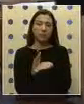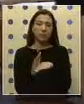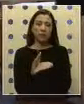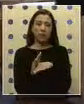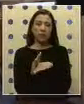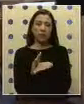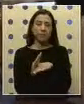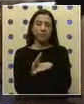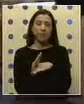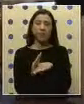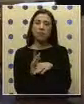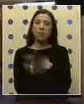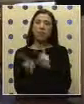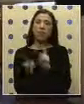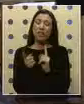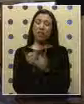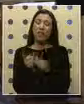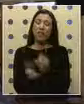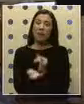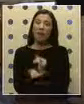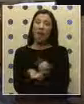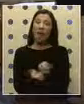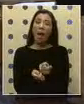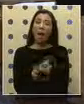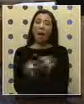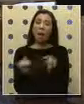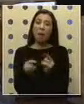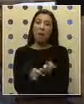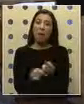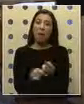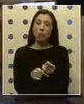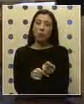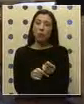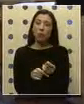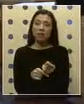Y no se instituye este mecanismo automático